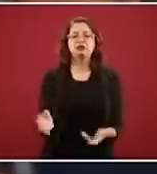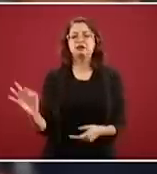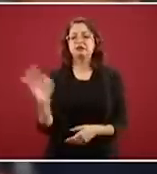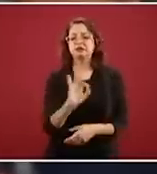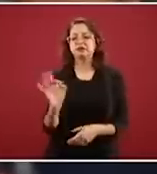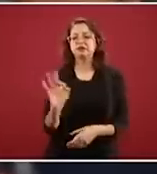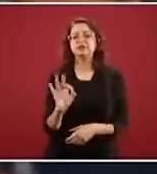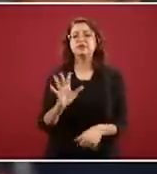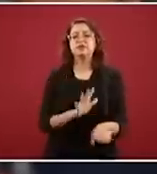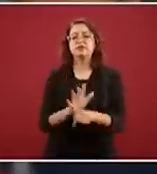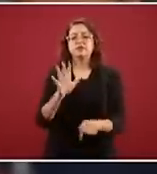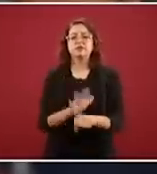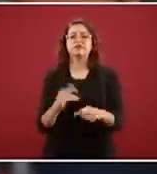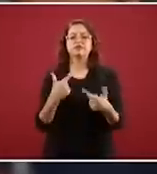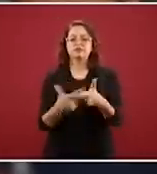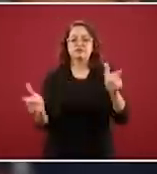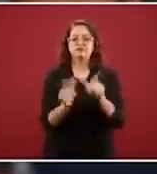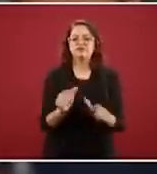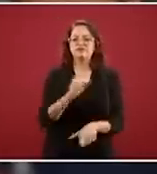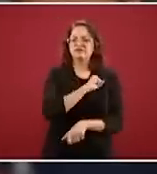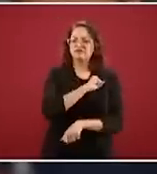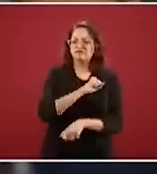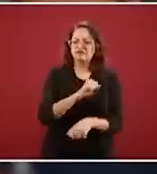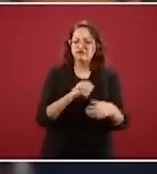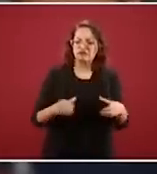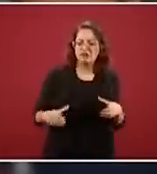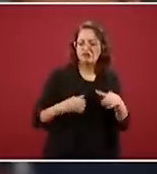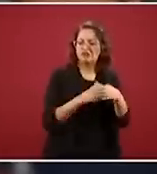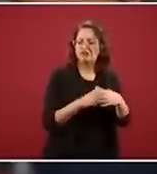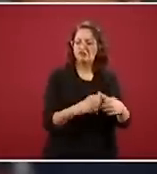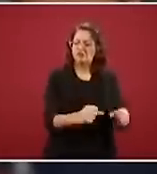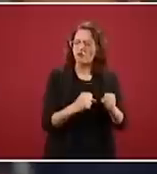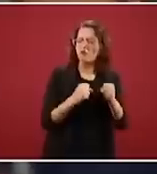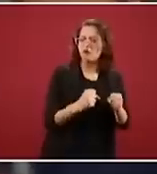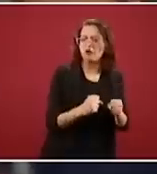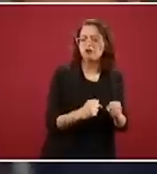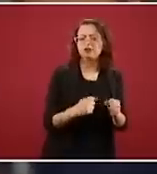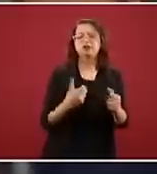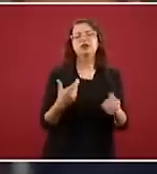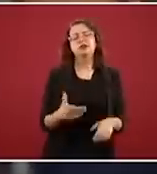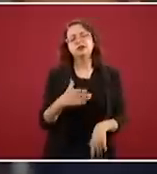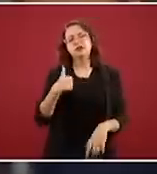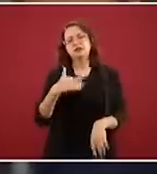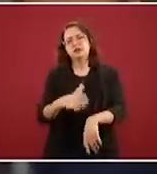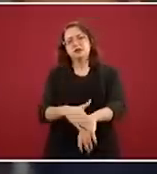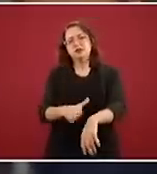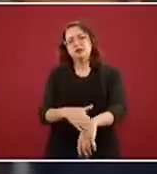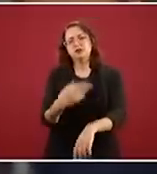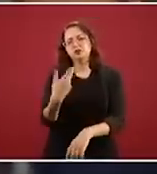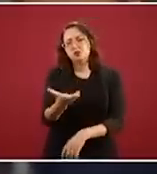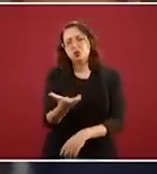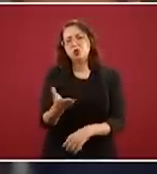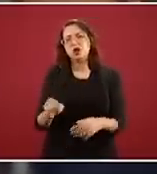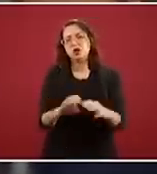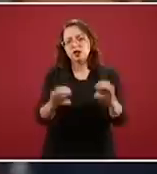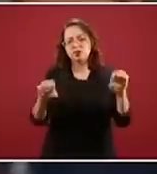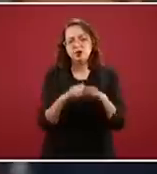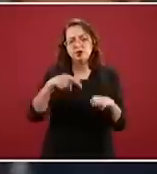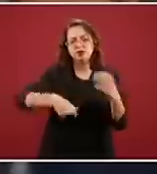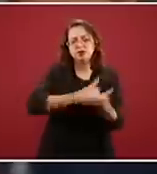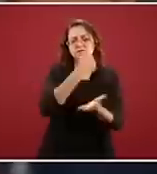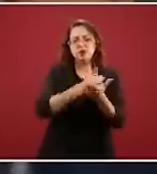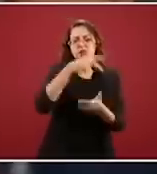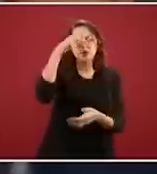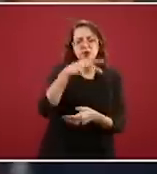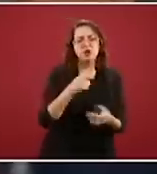la resistencia de grupos criminales. A mí me gustaría preguntarle a usted o a su equipo, ¿qué grupos están establecidos, identificados en la Ciudad de México